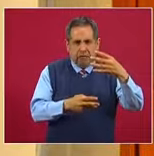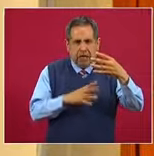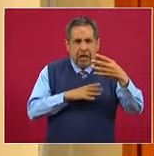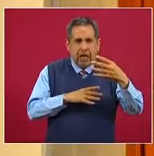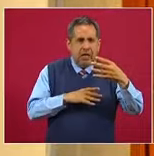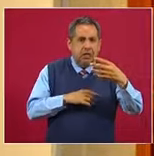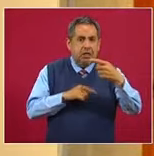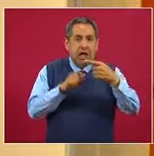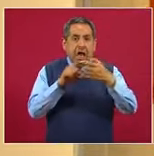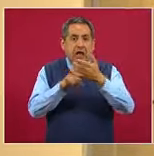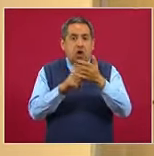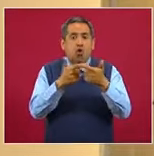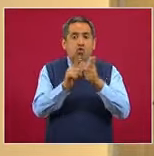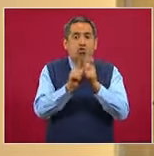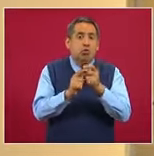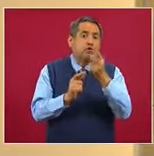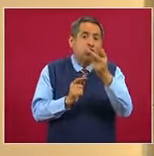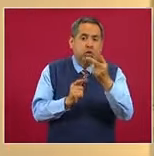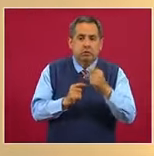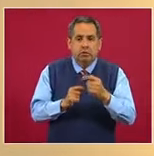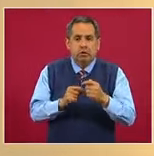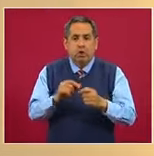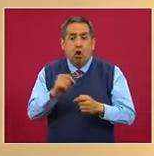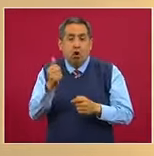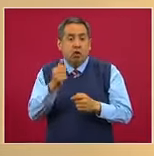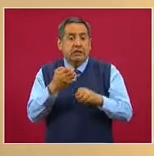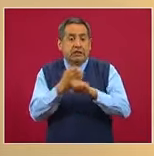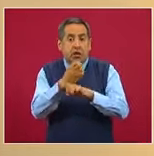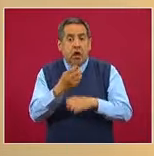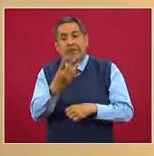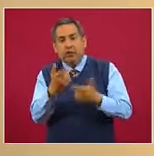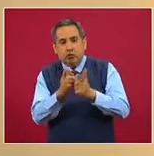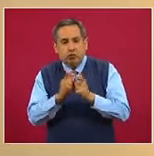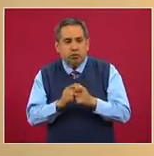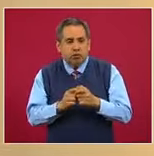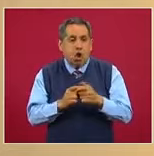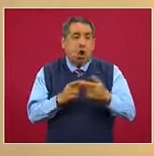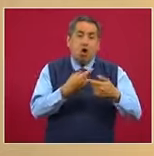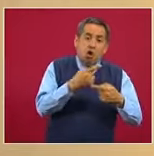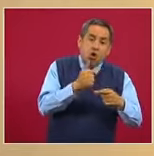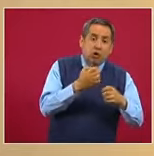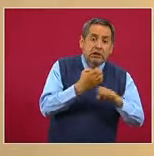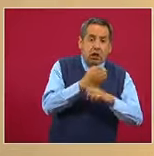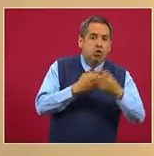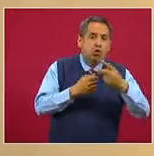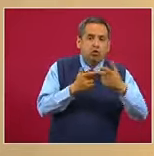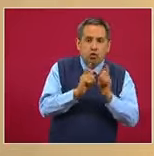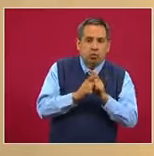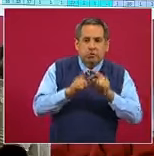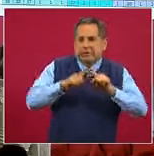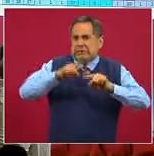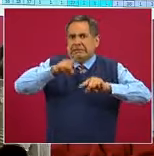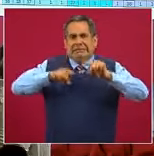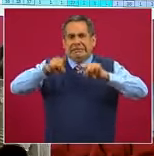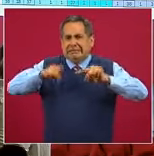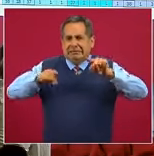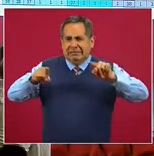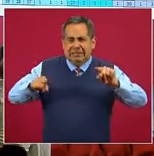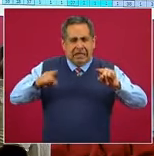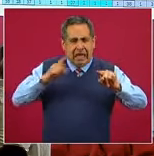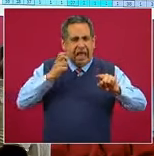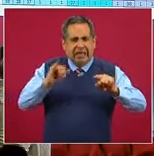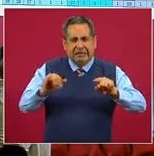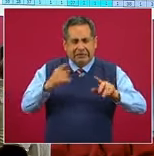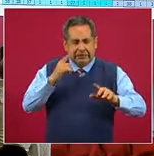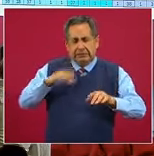par de secuencias de cada uno de estos estados. Lo que quisimos es ver cómo se empezaban a presentar o a distribuir en el país.